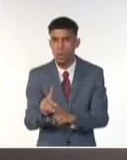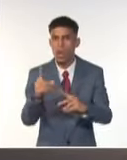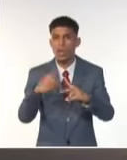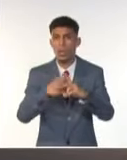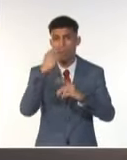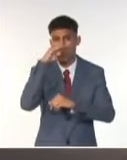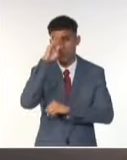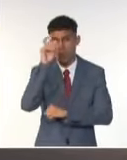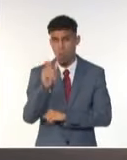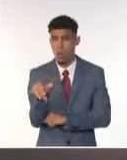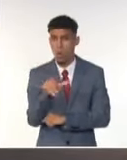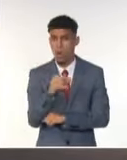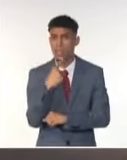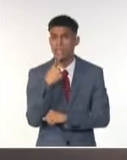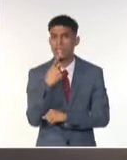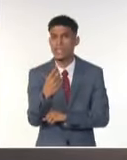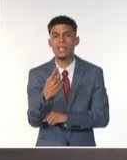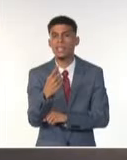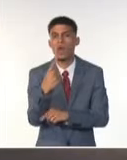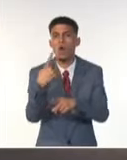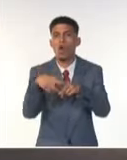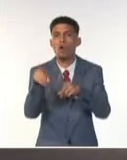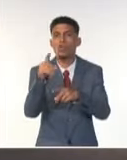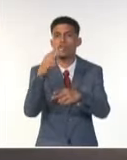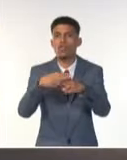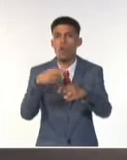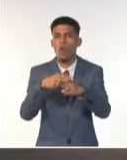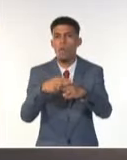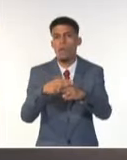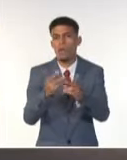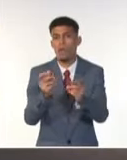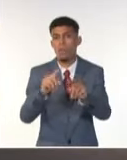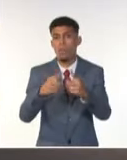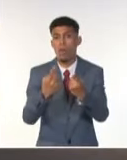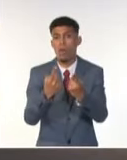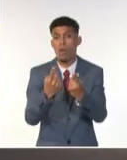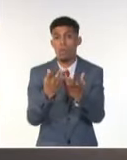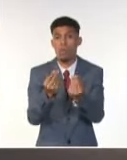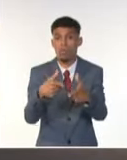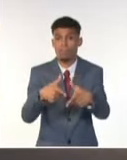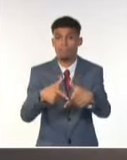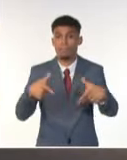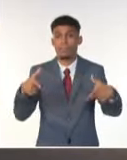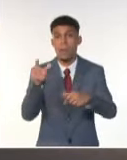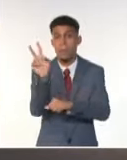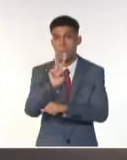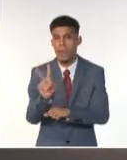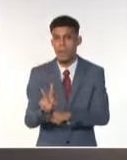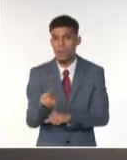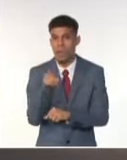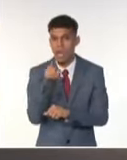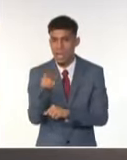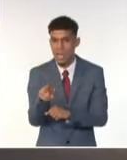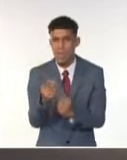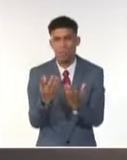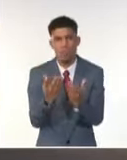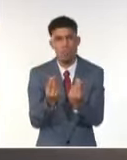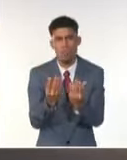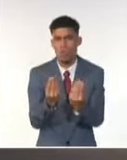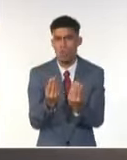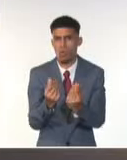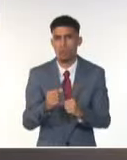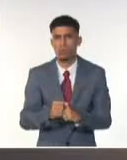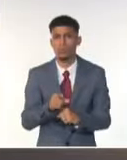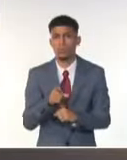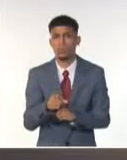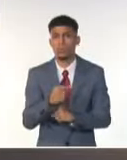llegado a decir dolarzuela. Y hacia allí está la mirada de los estrategas de campaña republicanos. Se empeñan en llevar el